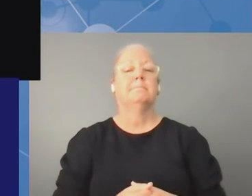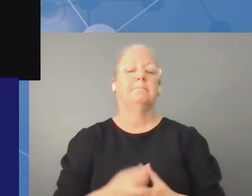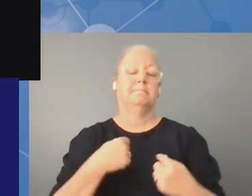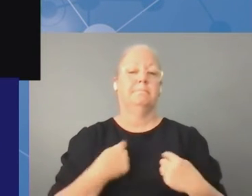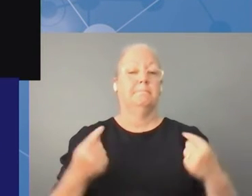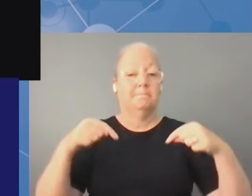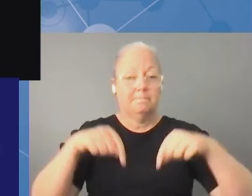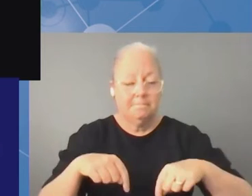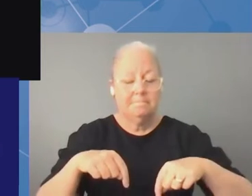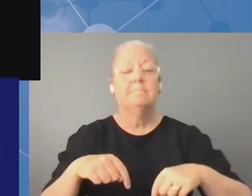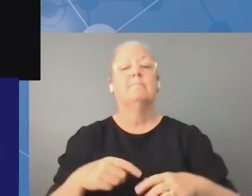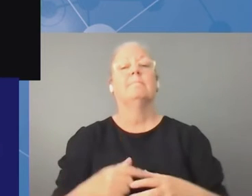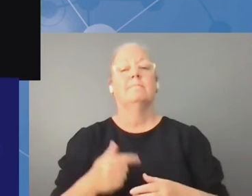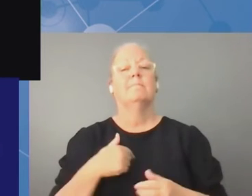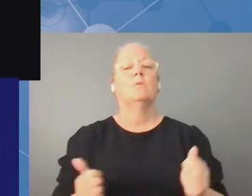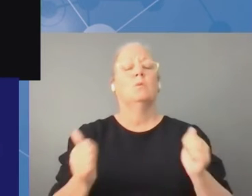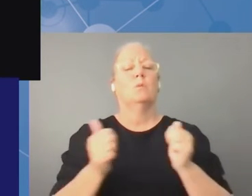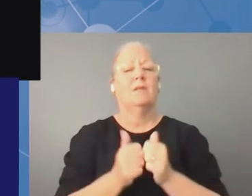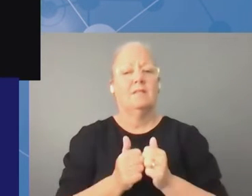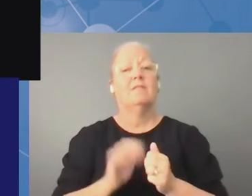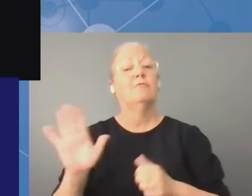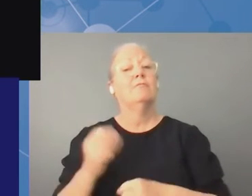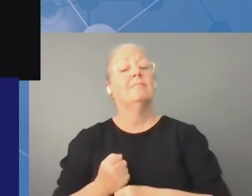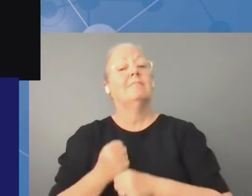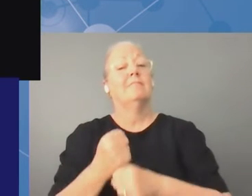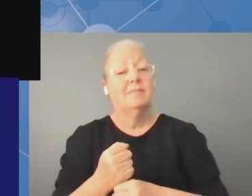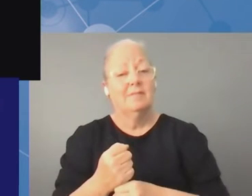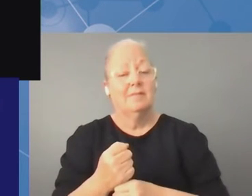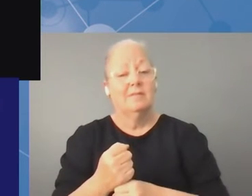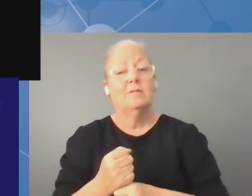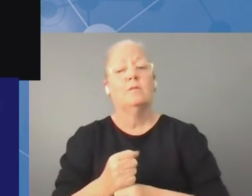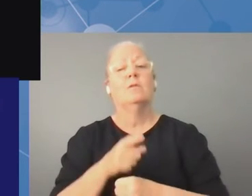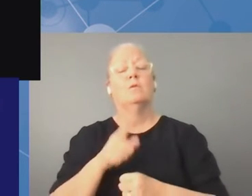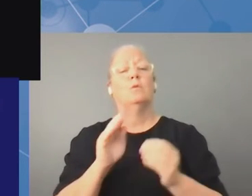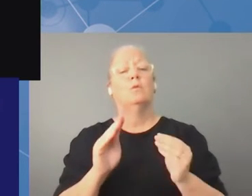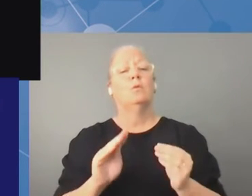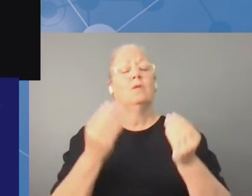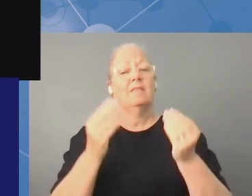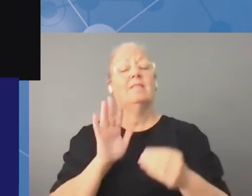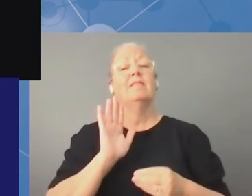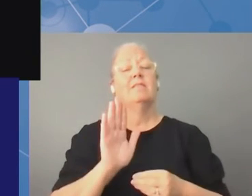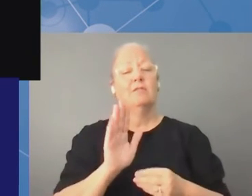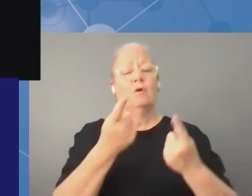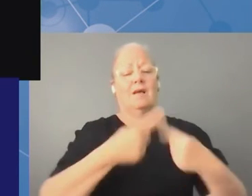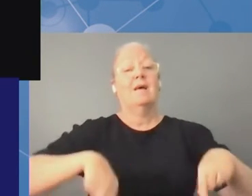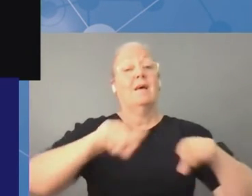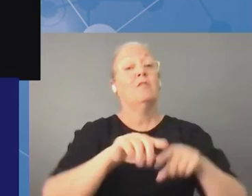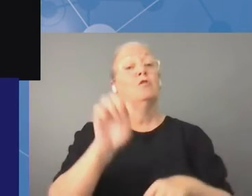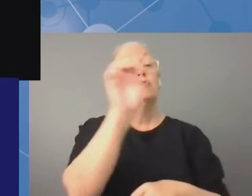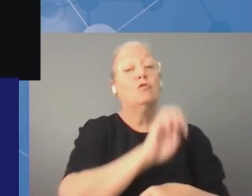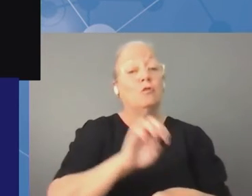Muchas gracias por poder tomar la palabra. Me llamo Catarina y